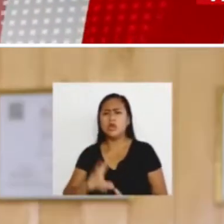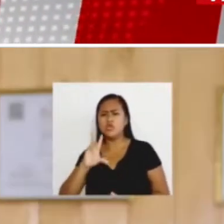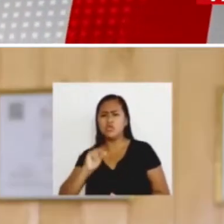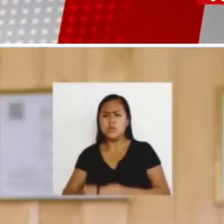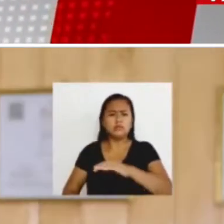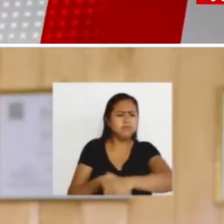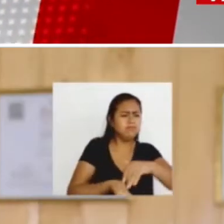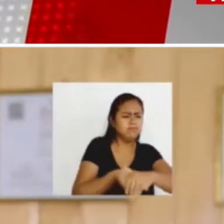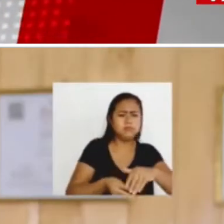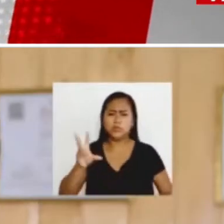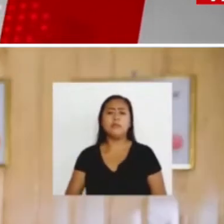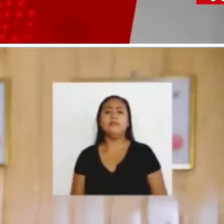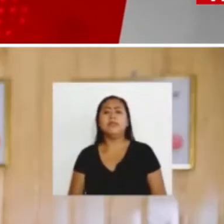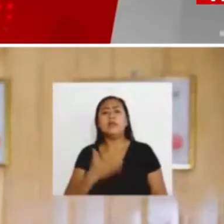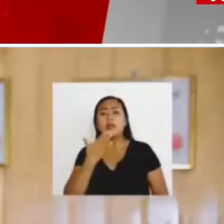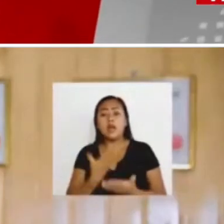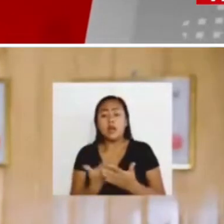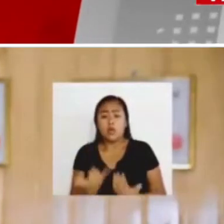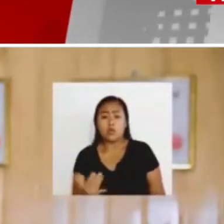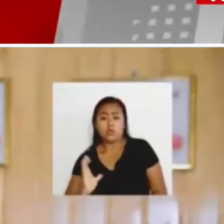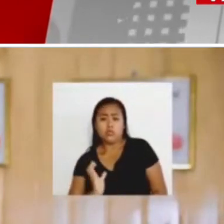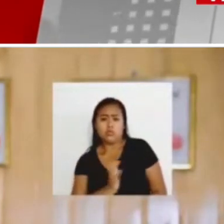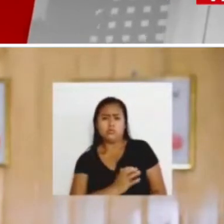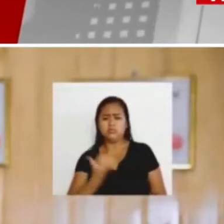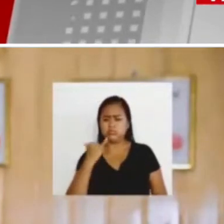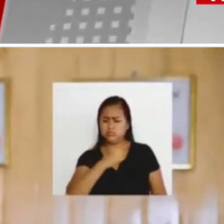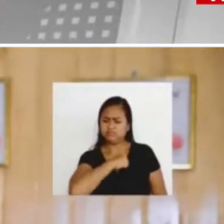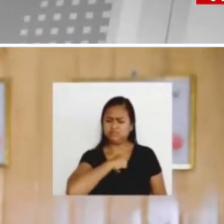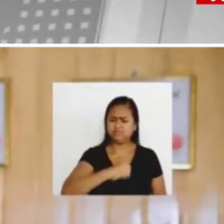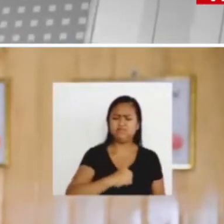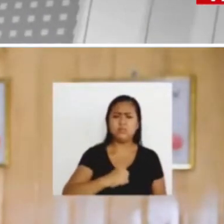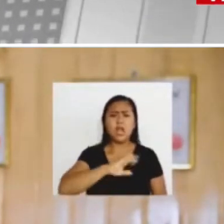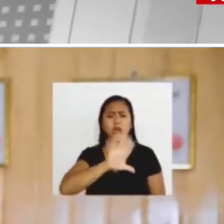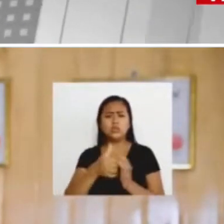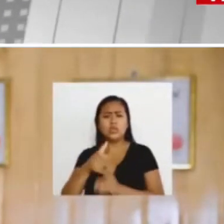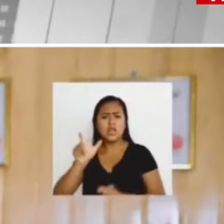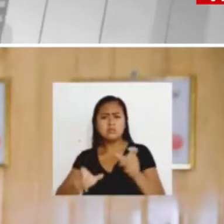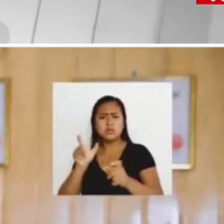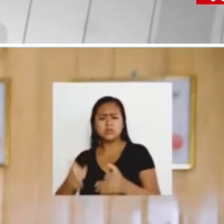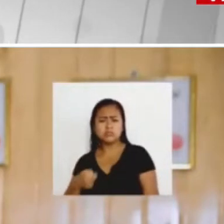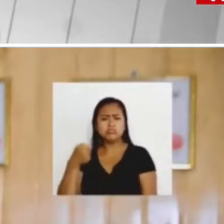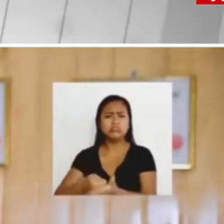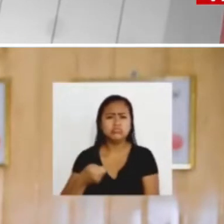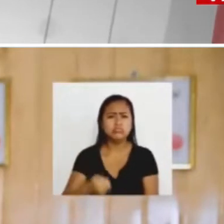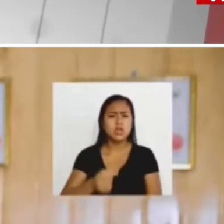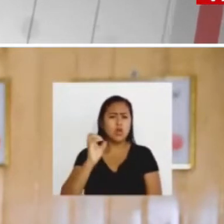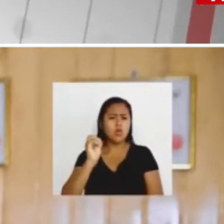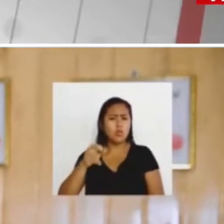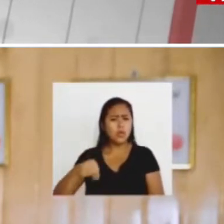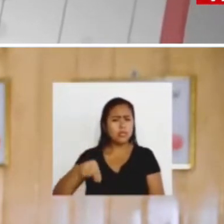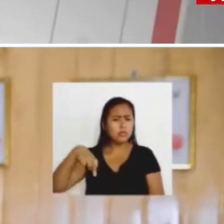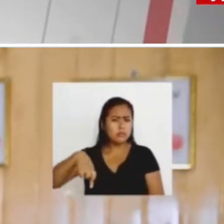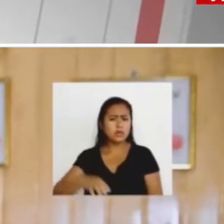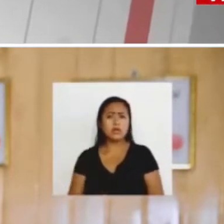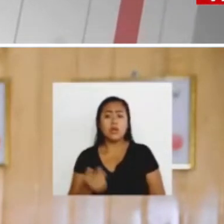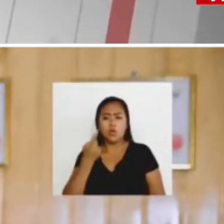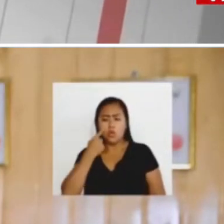bancarizados? Sí, mira, no solamente eso, sino que eso hay un procedimiento del